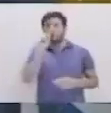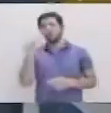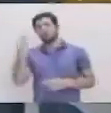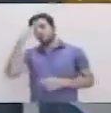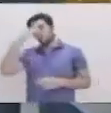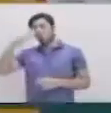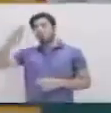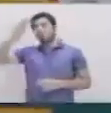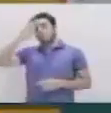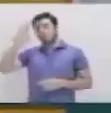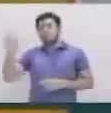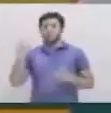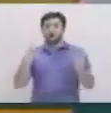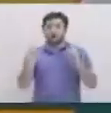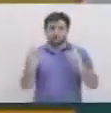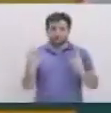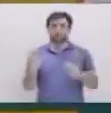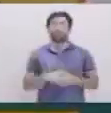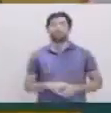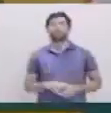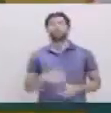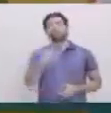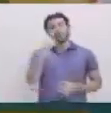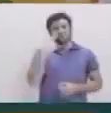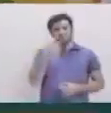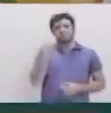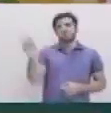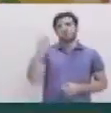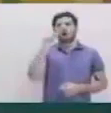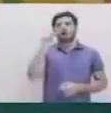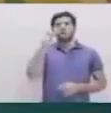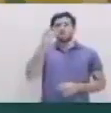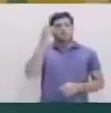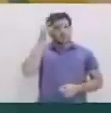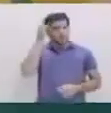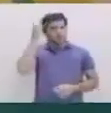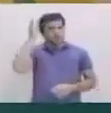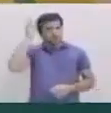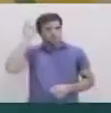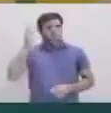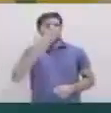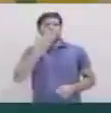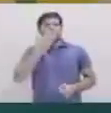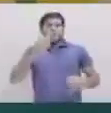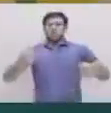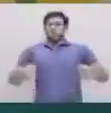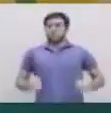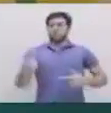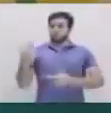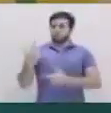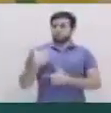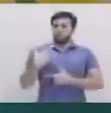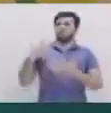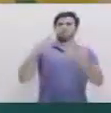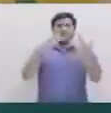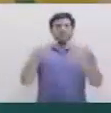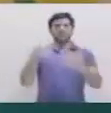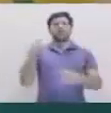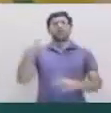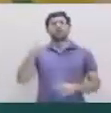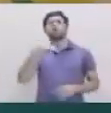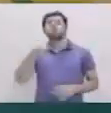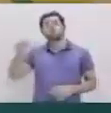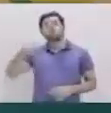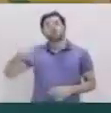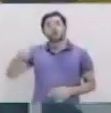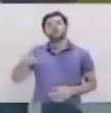Excelente. Y por último, ¿cuál es el nombre del capitán quiché que enfrentó al ejército español durante la conquista, defendiendo la soberanía de